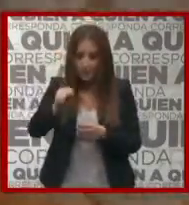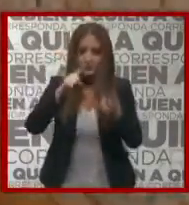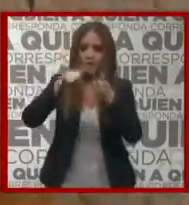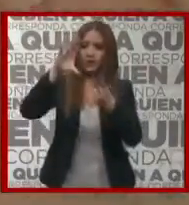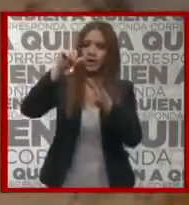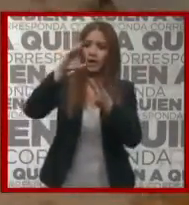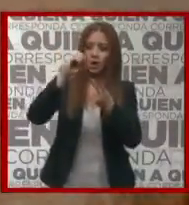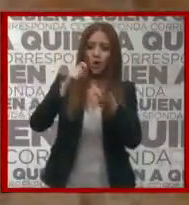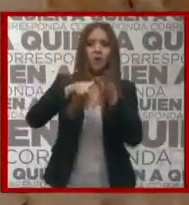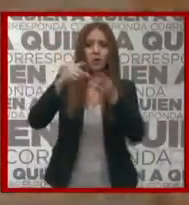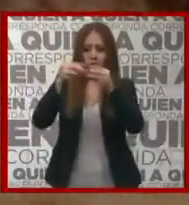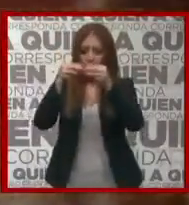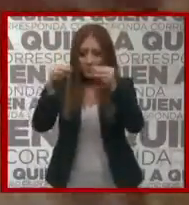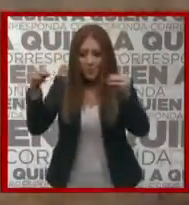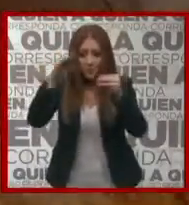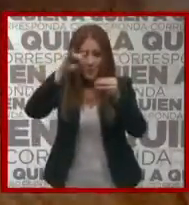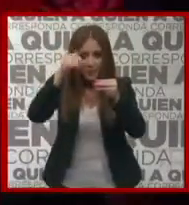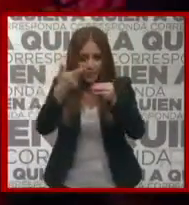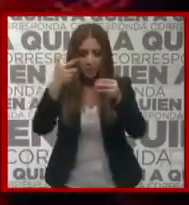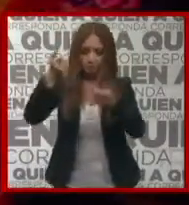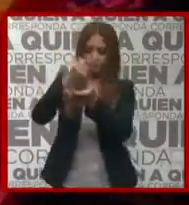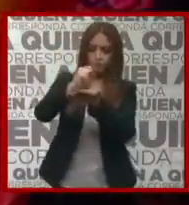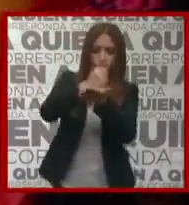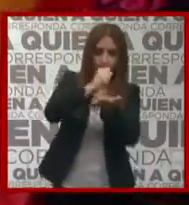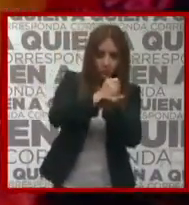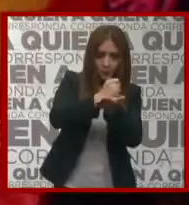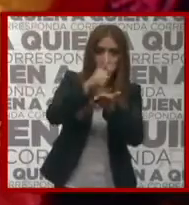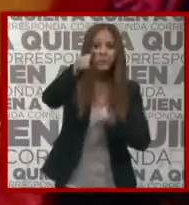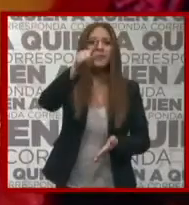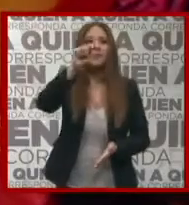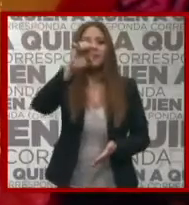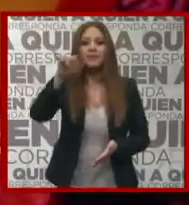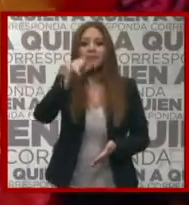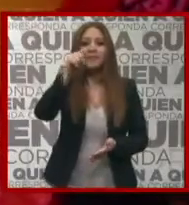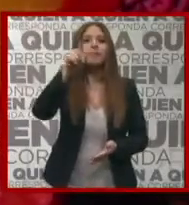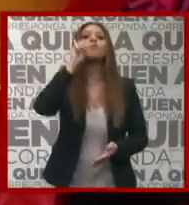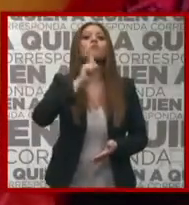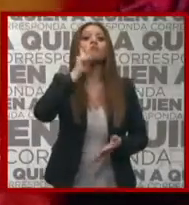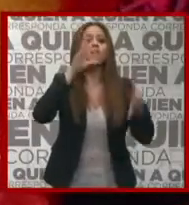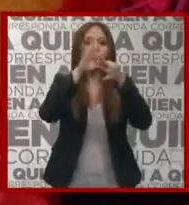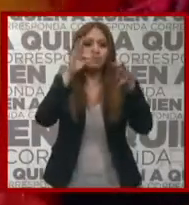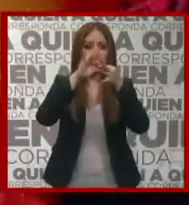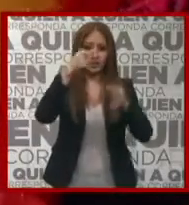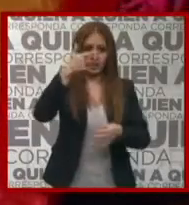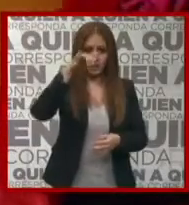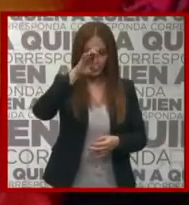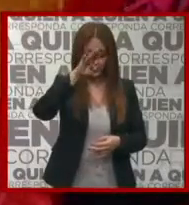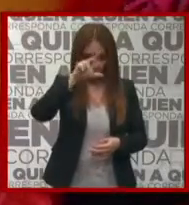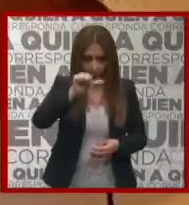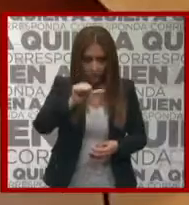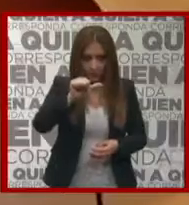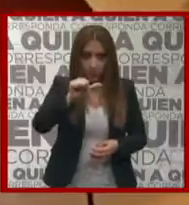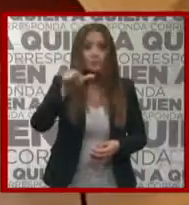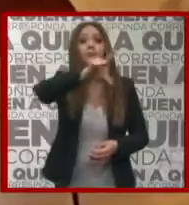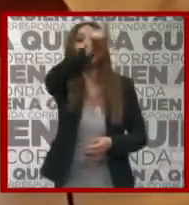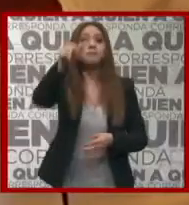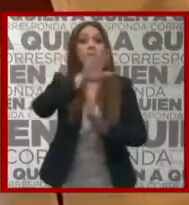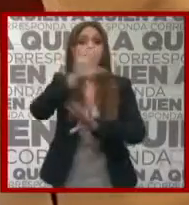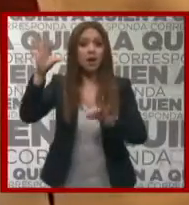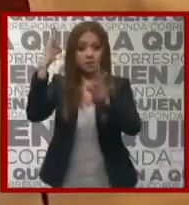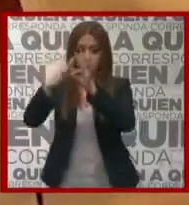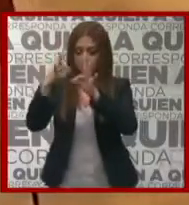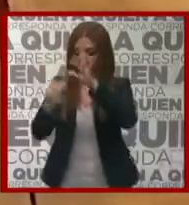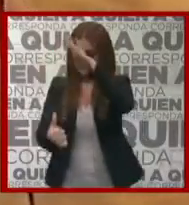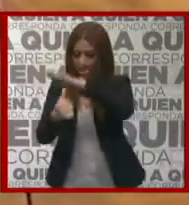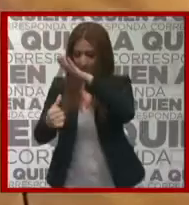mamey y la florecita del cacao. De la receta y preparación del tejate nos cuenta Guillermina. Y para ello tiene listo ya una pequeña mesa de